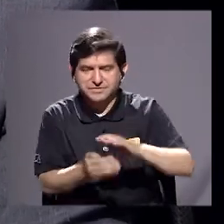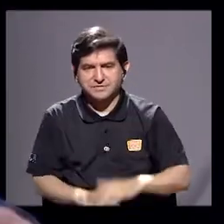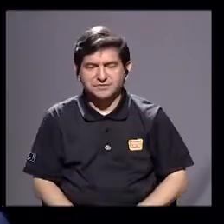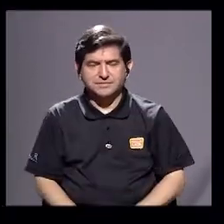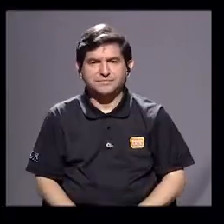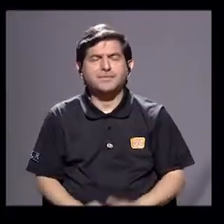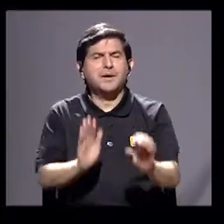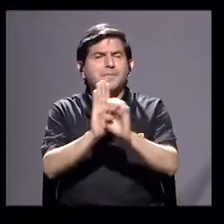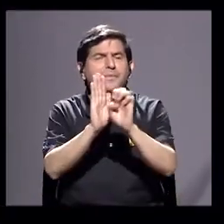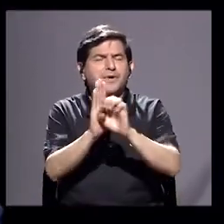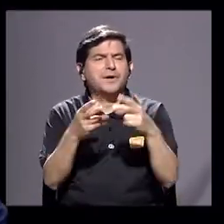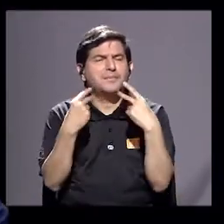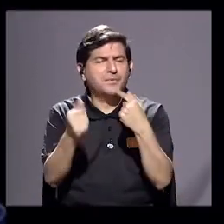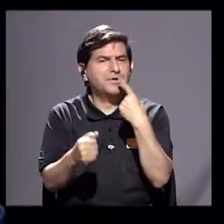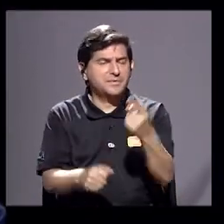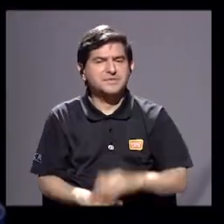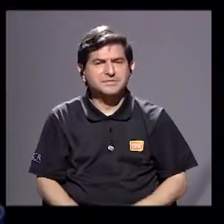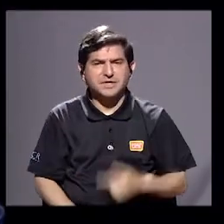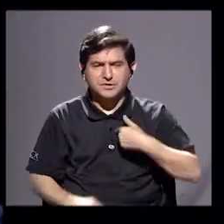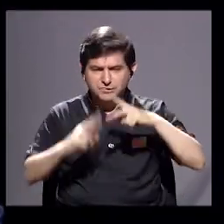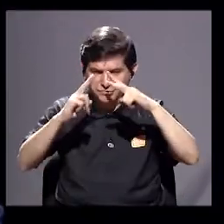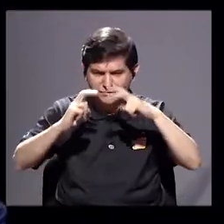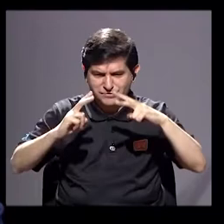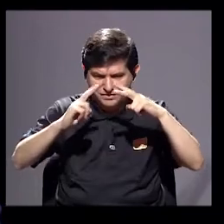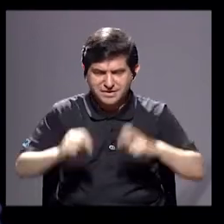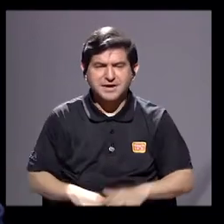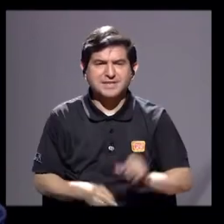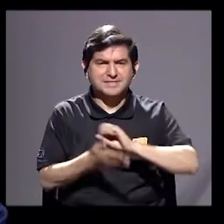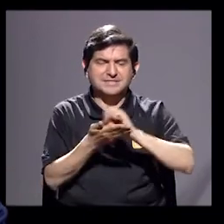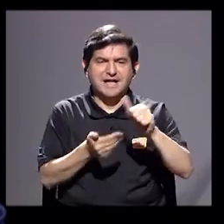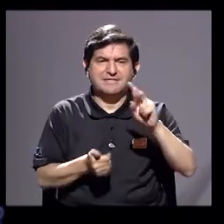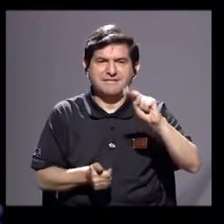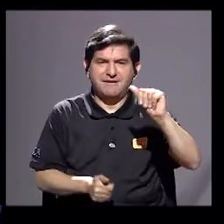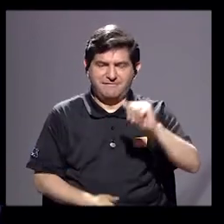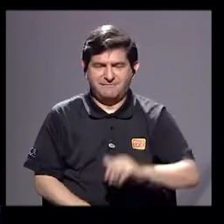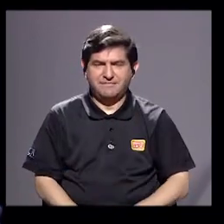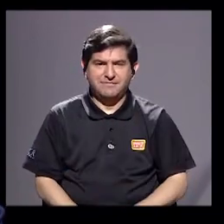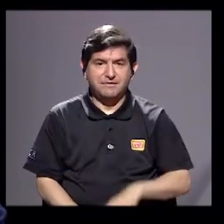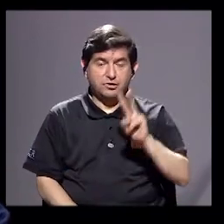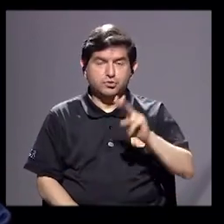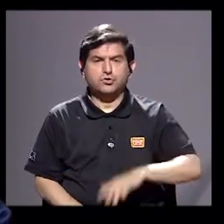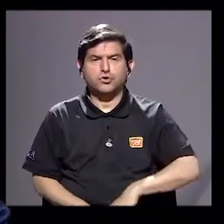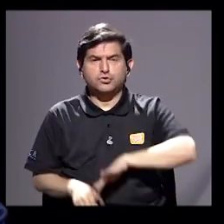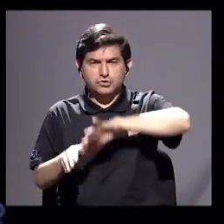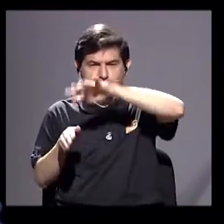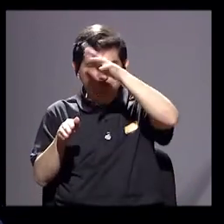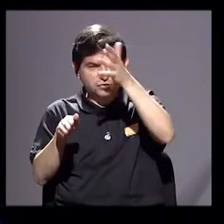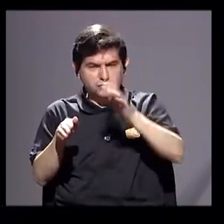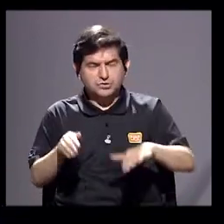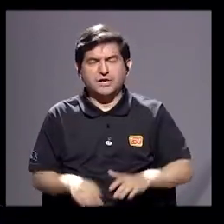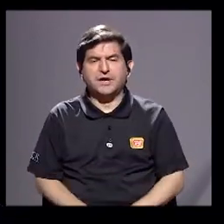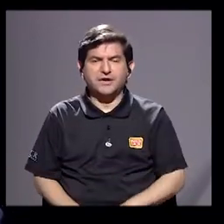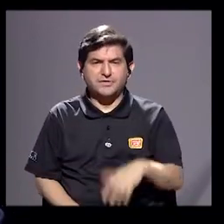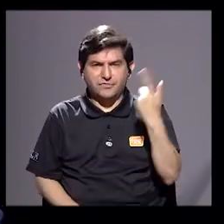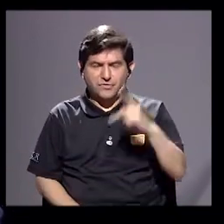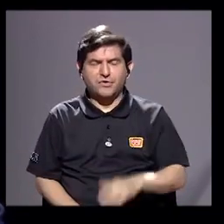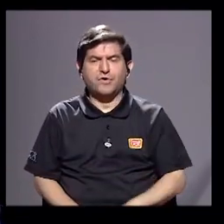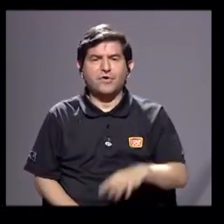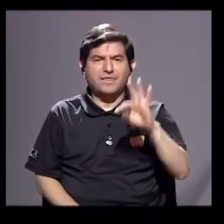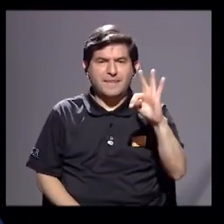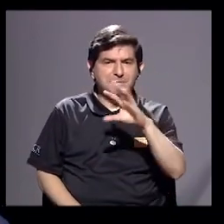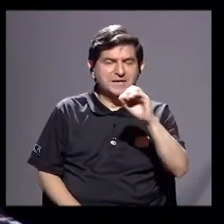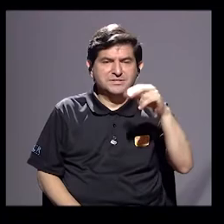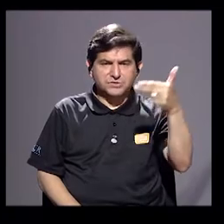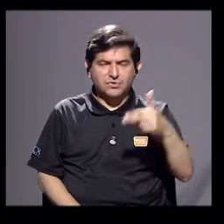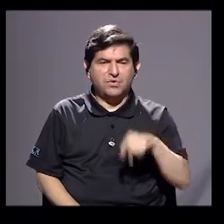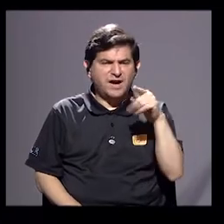rápidamente por ejemplo un chequeo que dice en un santa ana hay dos cerros que preocupan mucho nuestra pesca y otros citaría como la